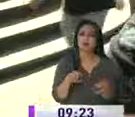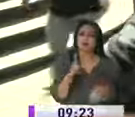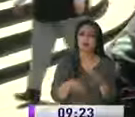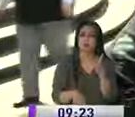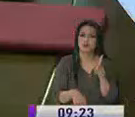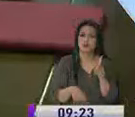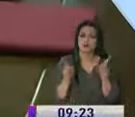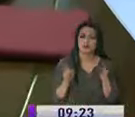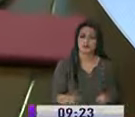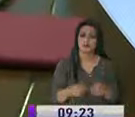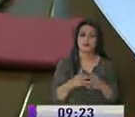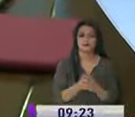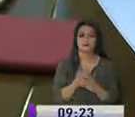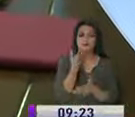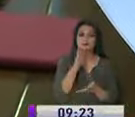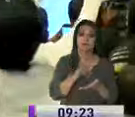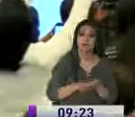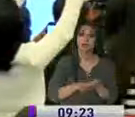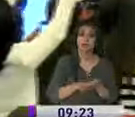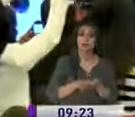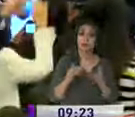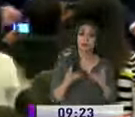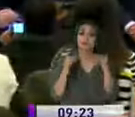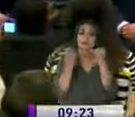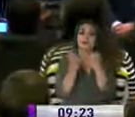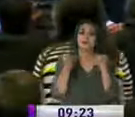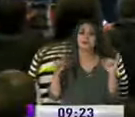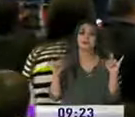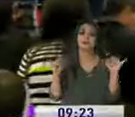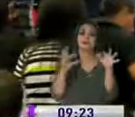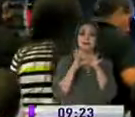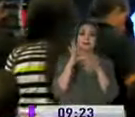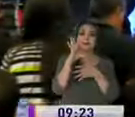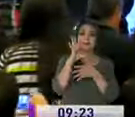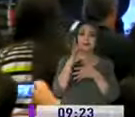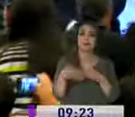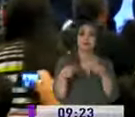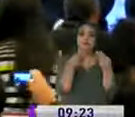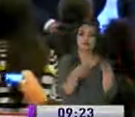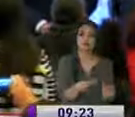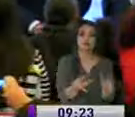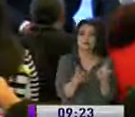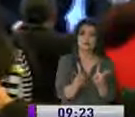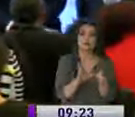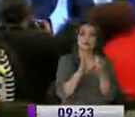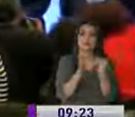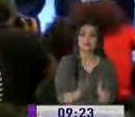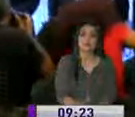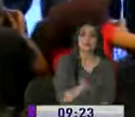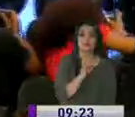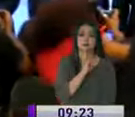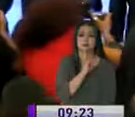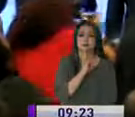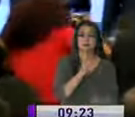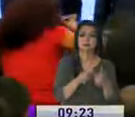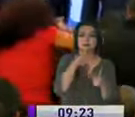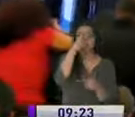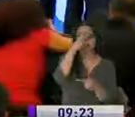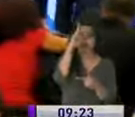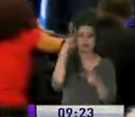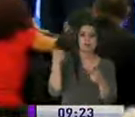Esto va a darse. El manifiesto llamado por la soberanía de los Estados americanos se entregó simultáneamente en las cancillerías de Estados Unidos,